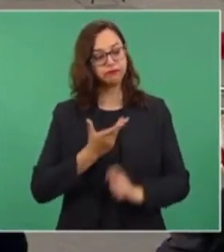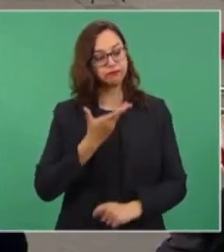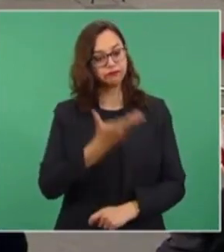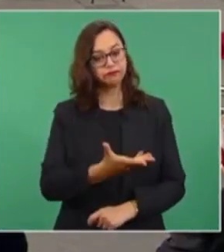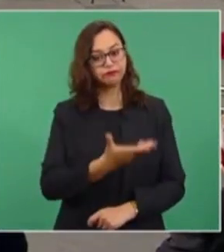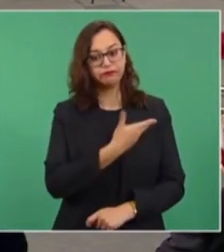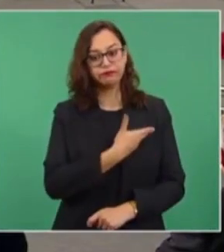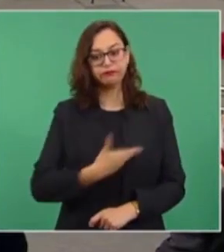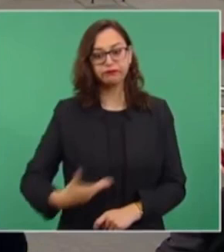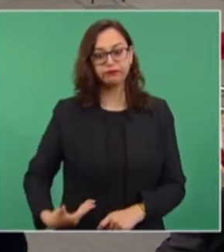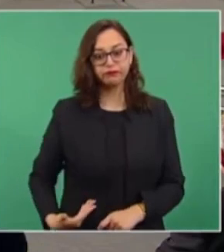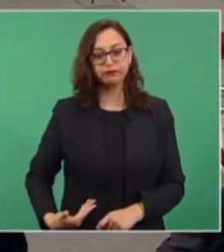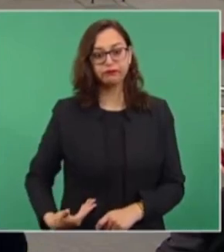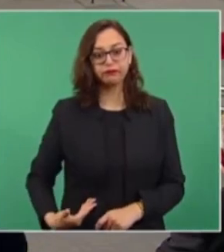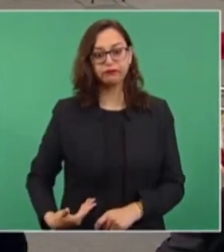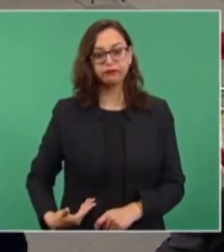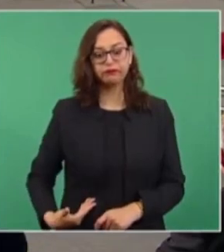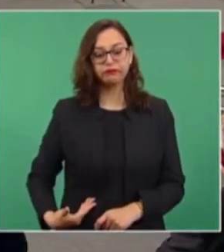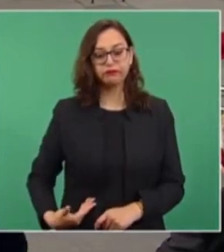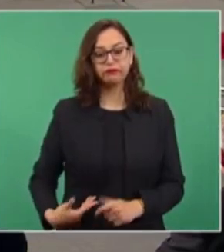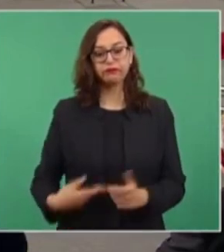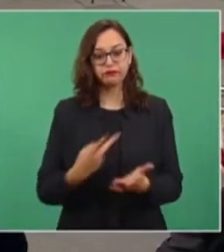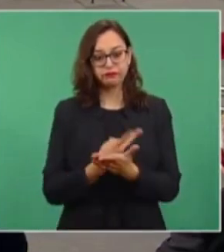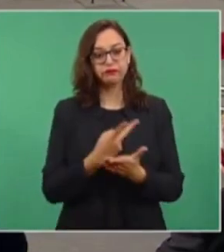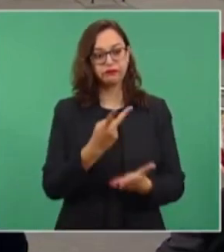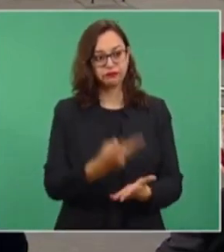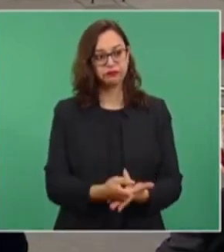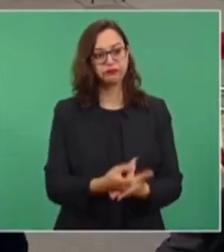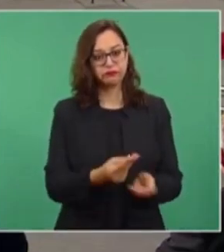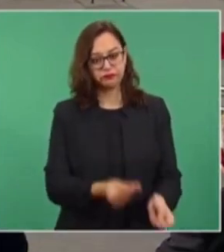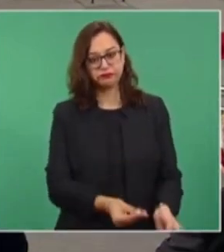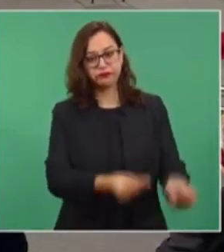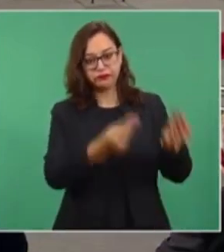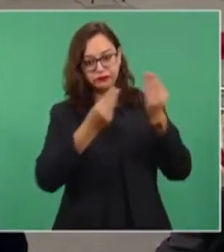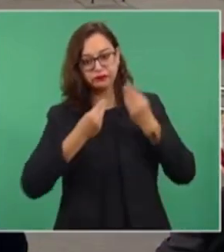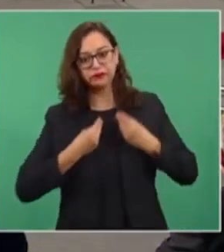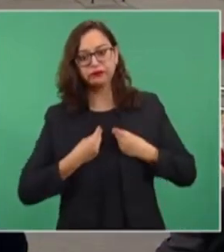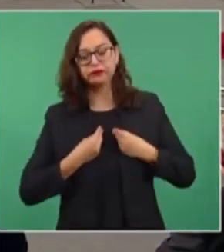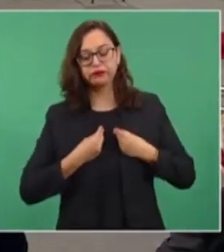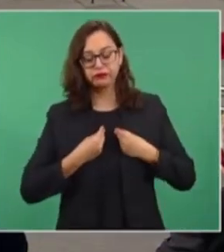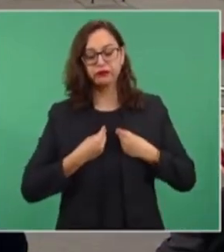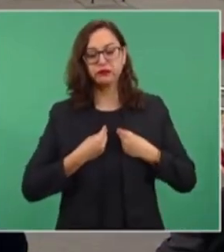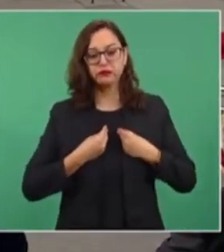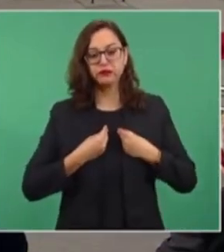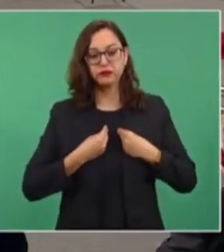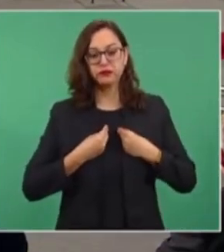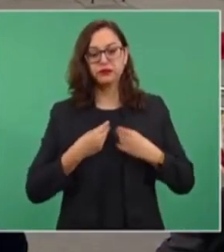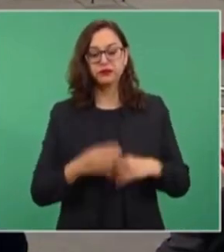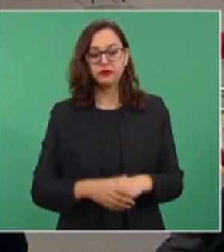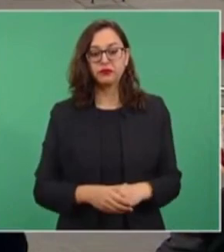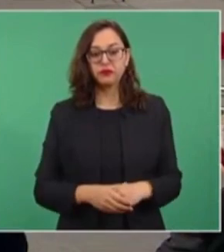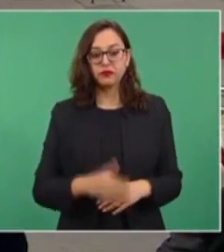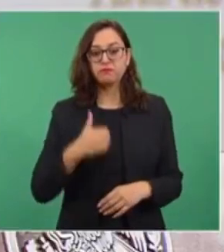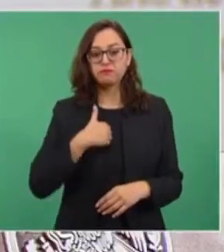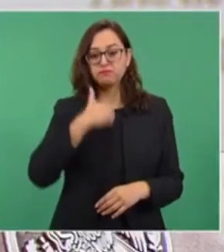nuestro presidente este premio que quiero compartir con